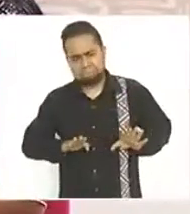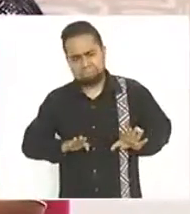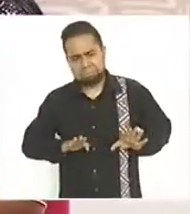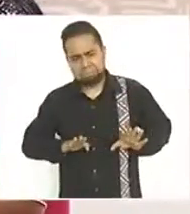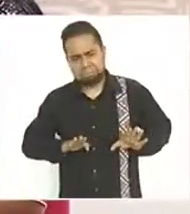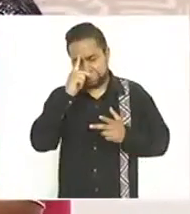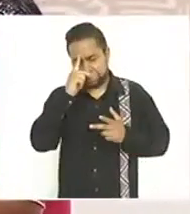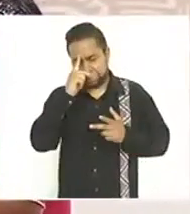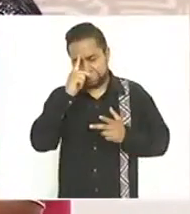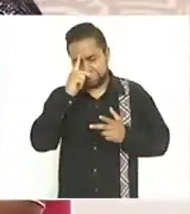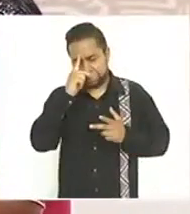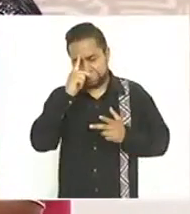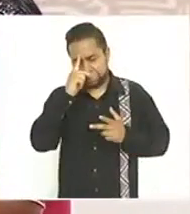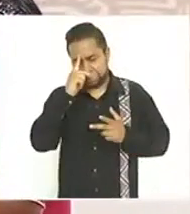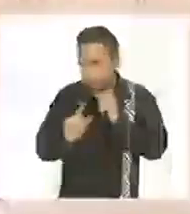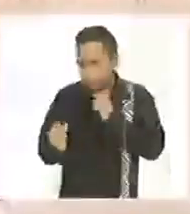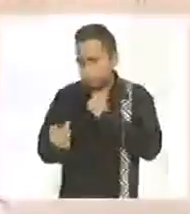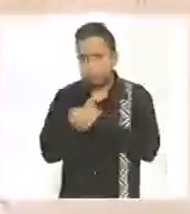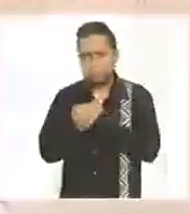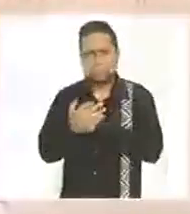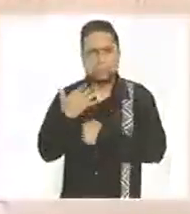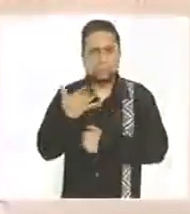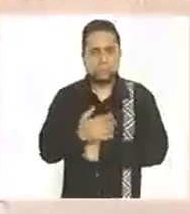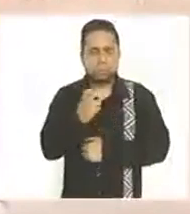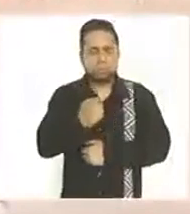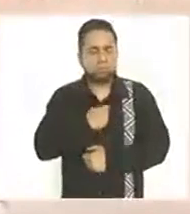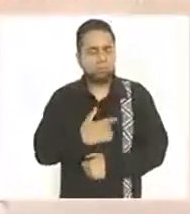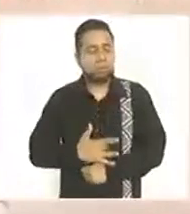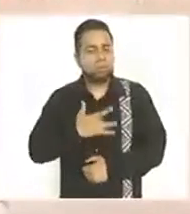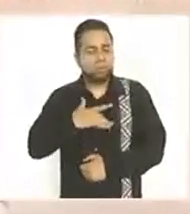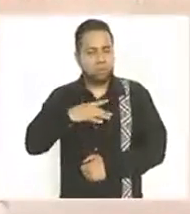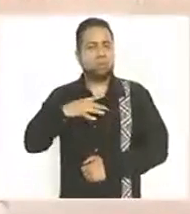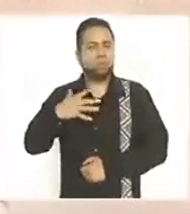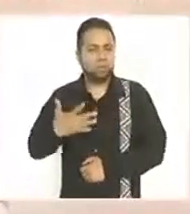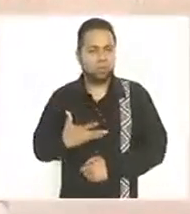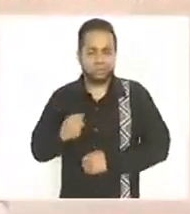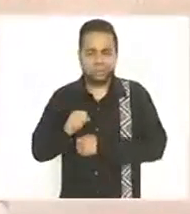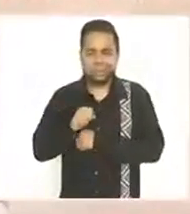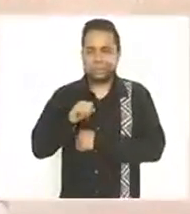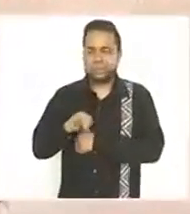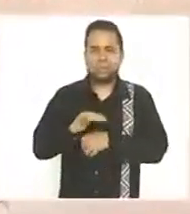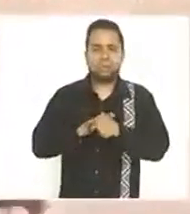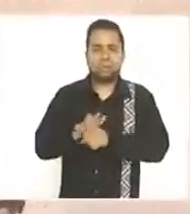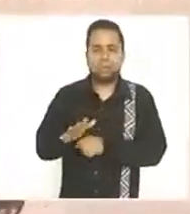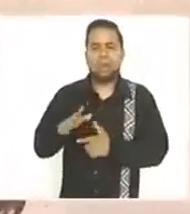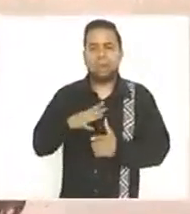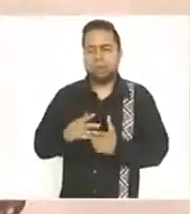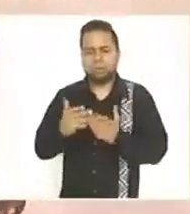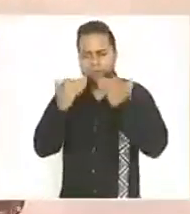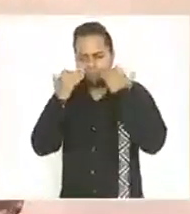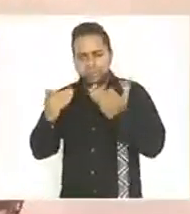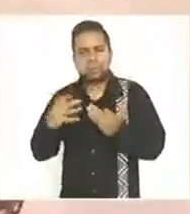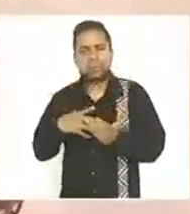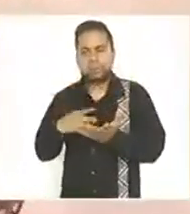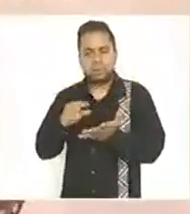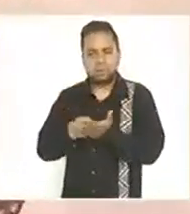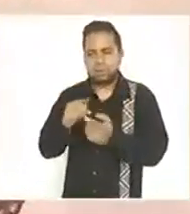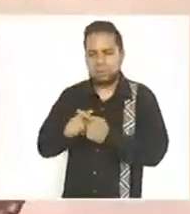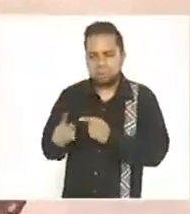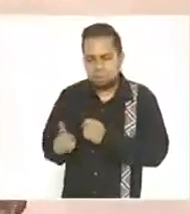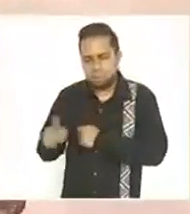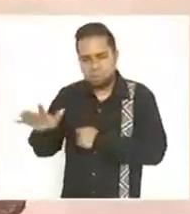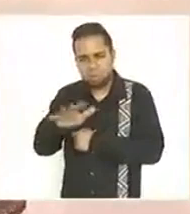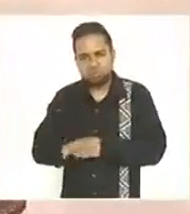nuestro proyecto de nación. Por ello, nos sentimos muy orgullosos de la presencia y la existencia de nuestros